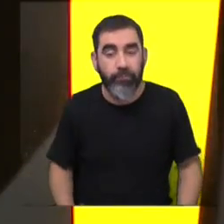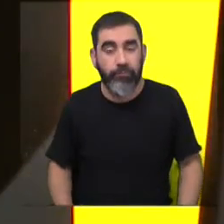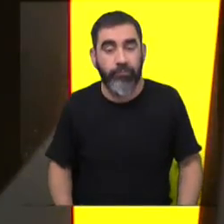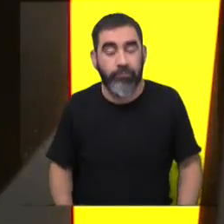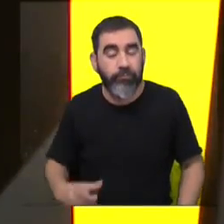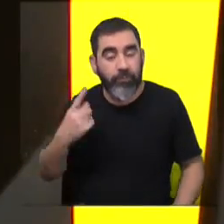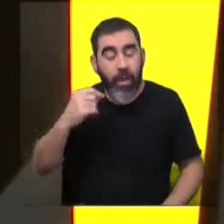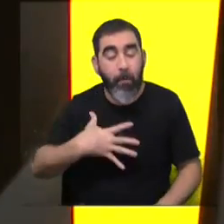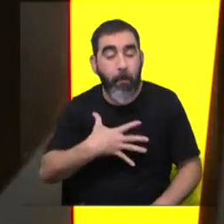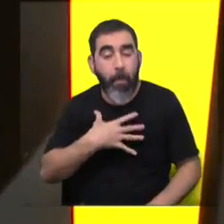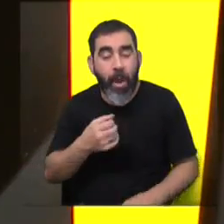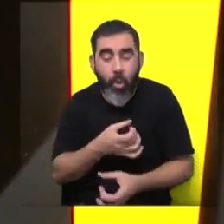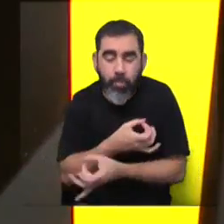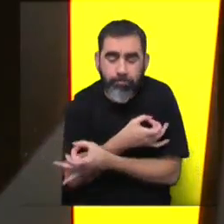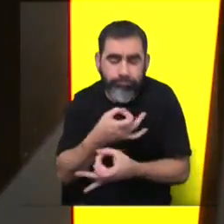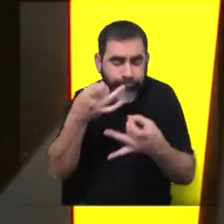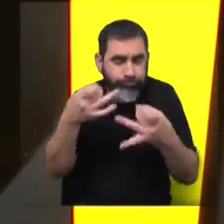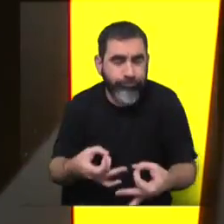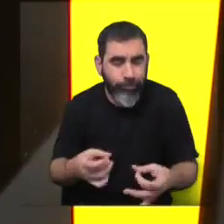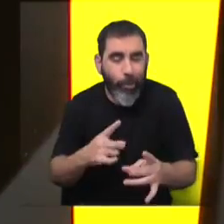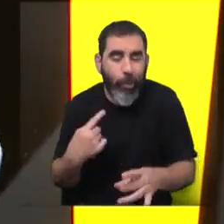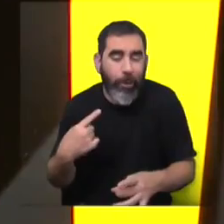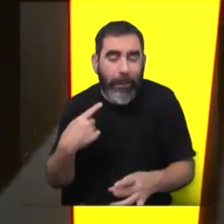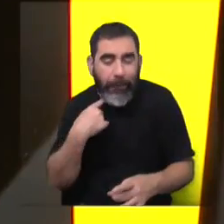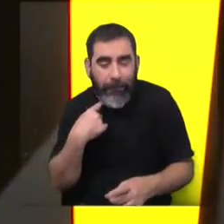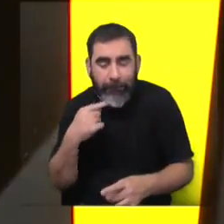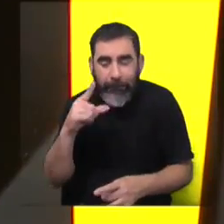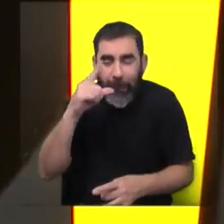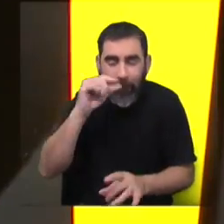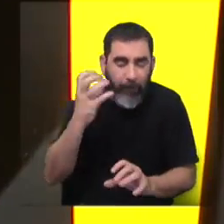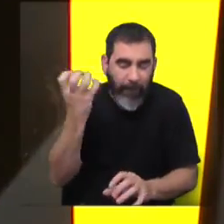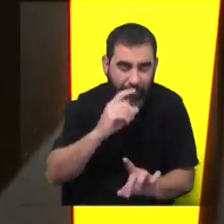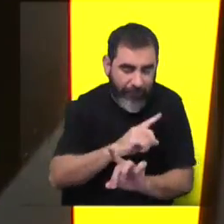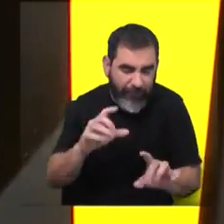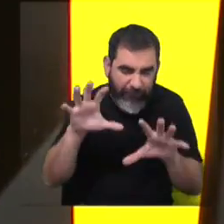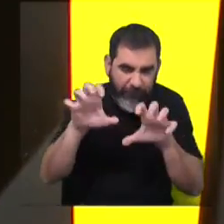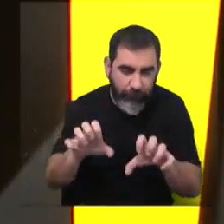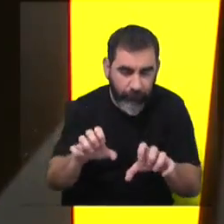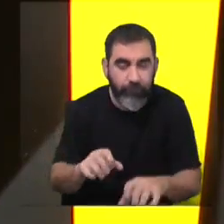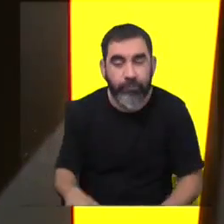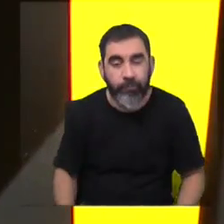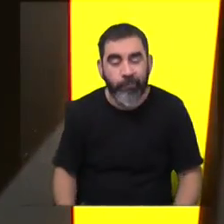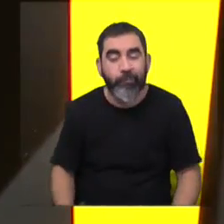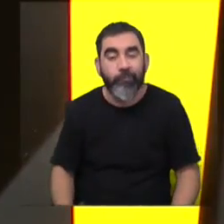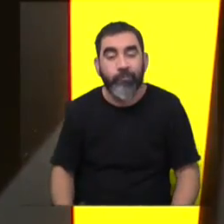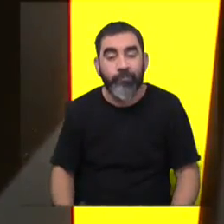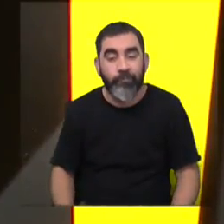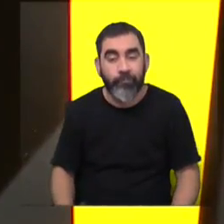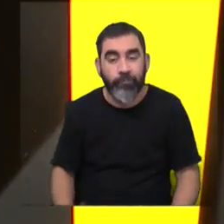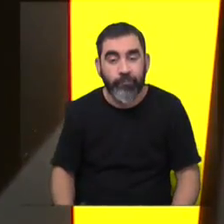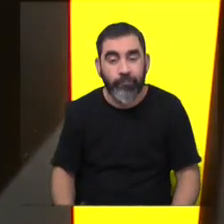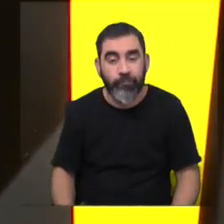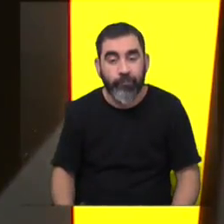que el blanco sea blanco y no un amarillento. Exacto, sí, ¿no? sí. Bueno, y en eso en particular vamos a hablar